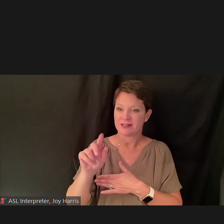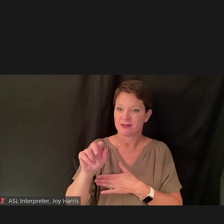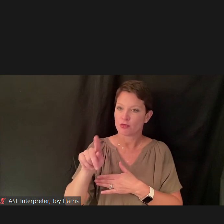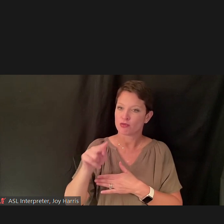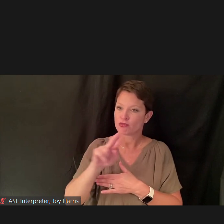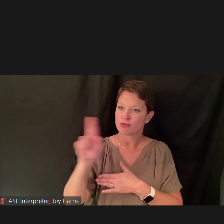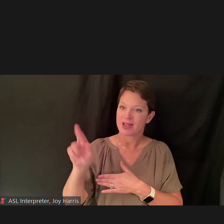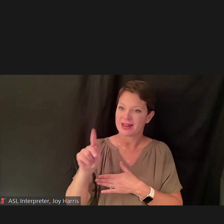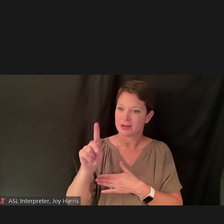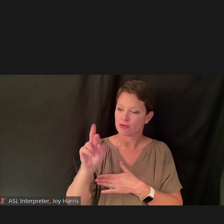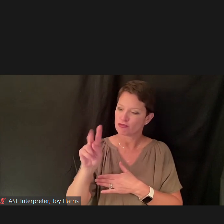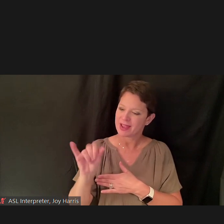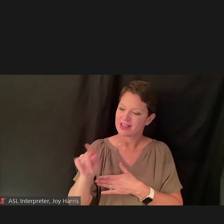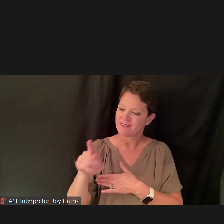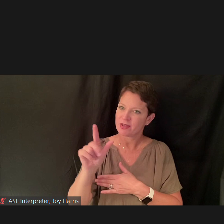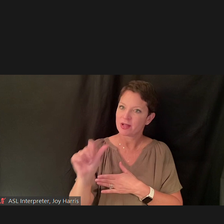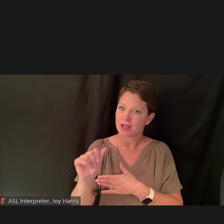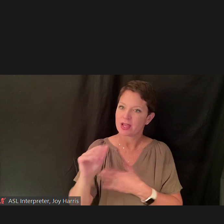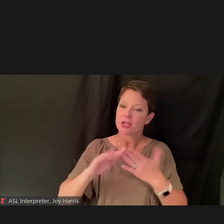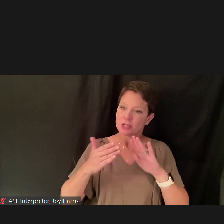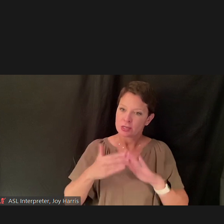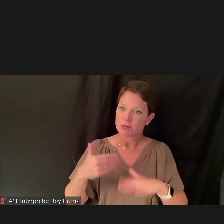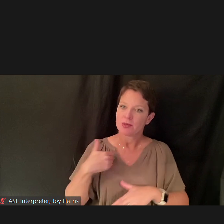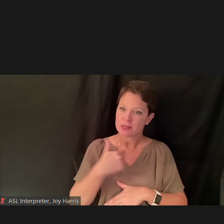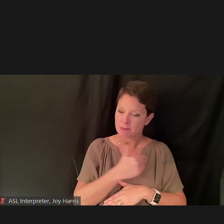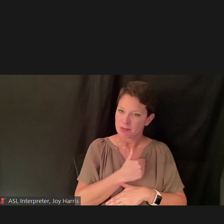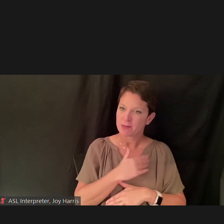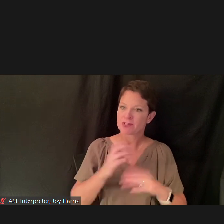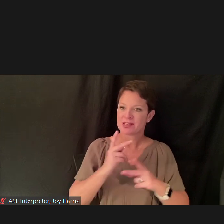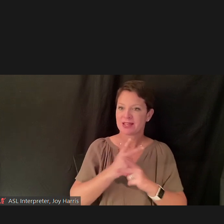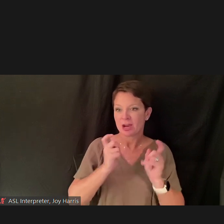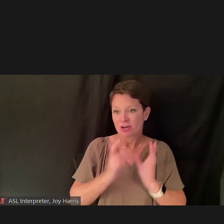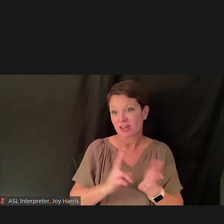en Ready Philadelphia